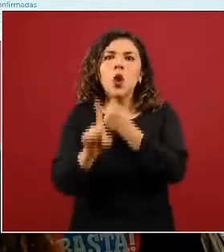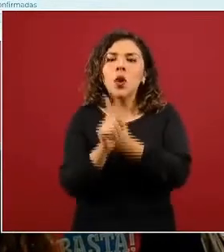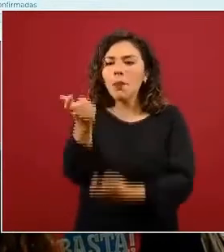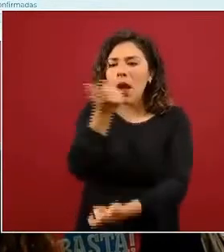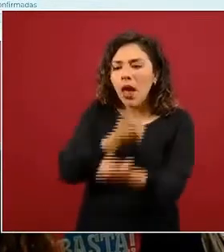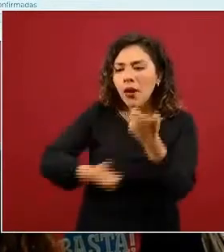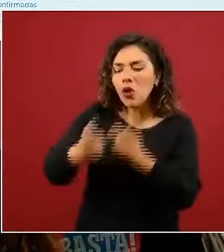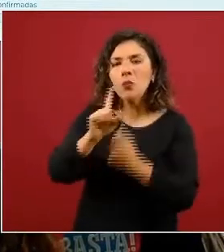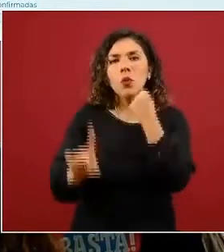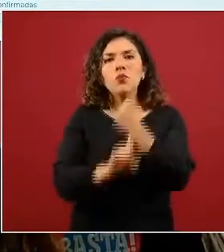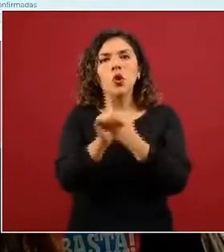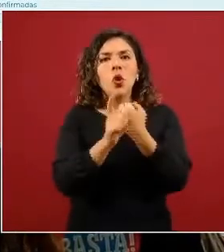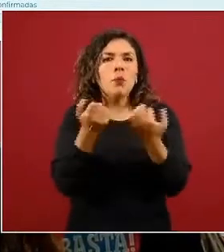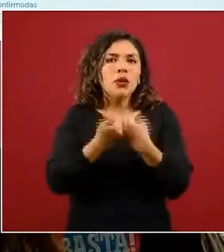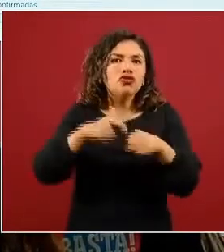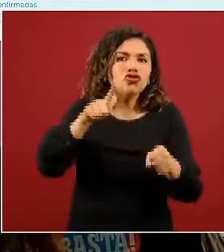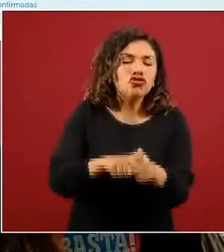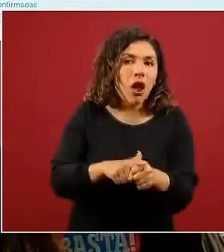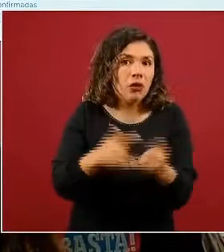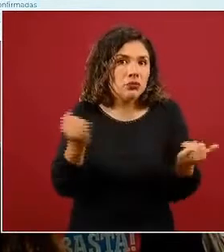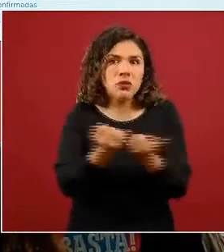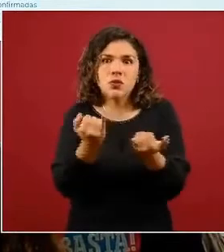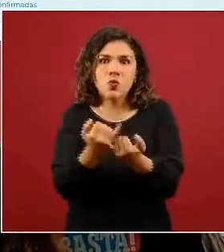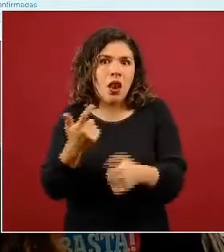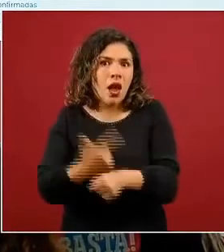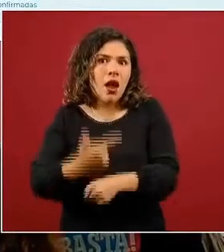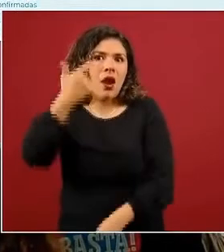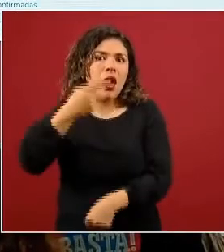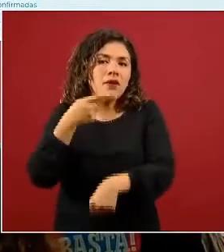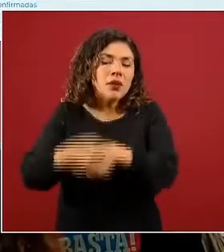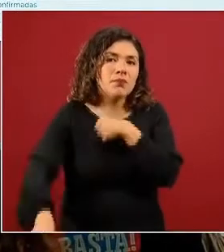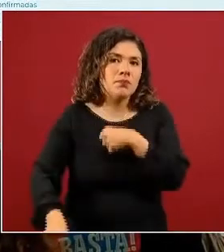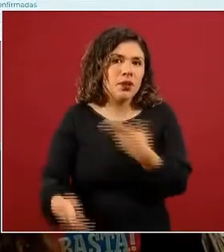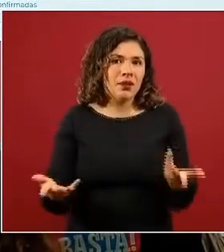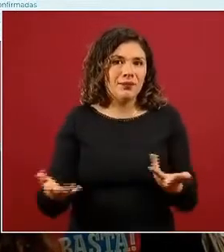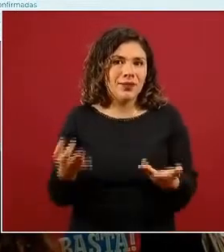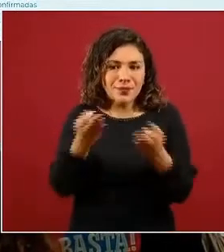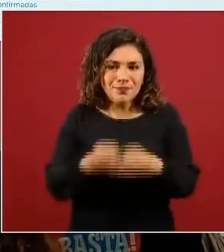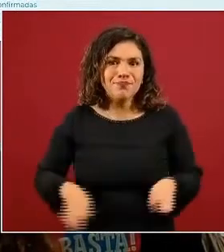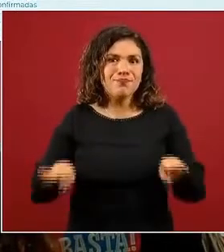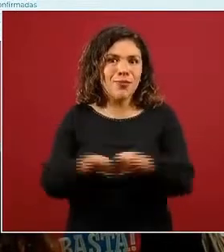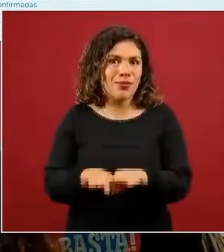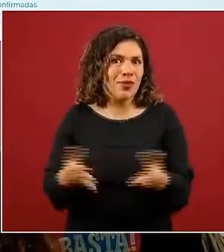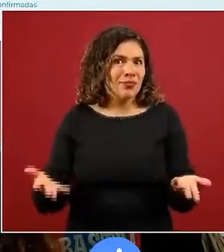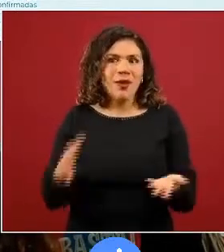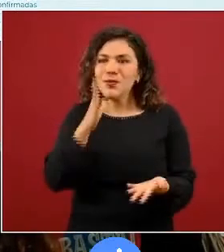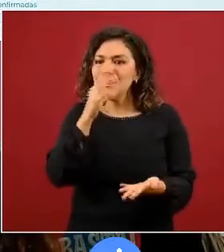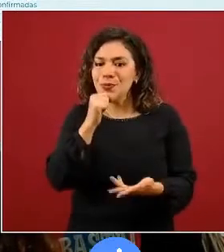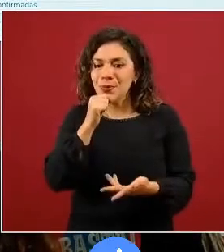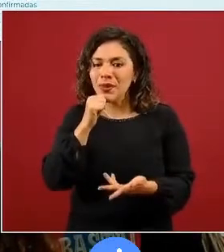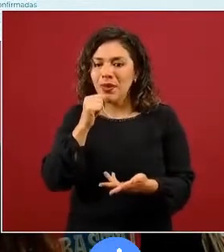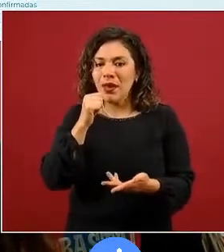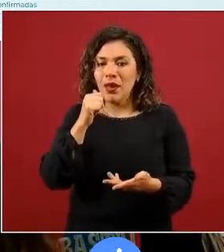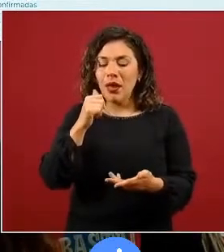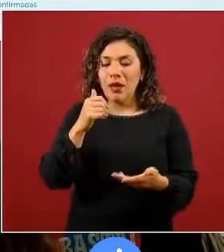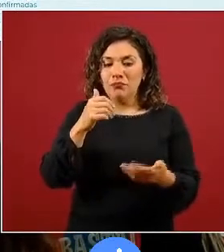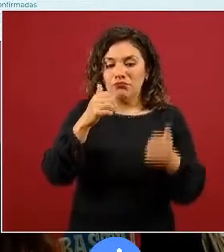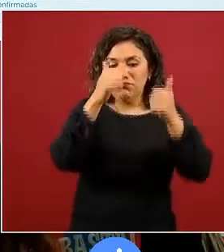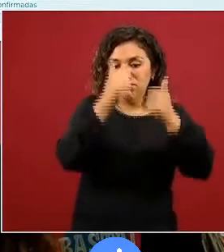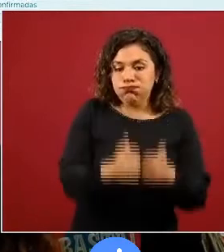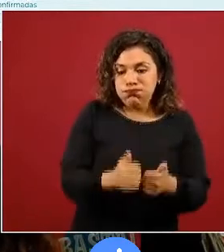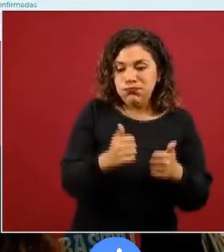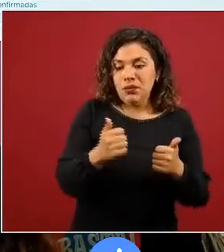y sociales que no son menores, pueden afectar gravemente y a veces de manera irreversible